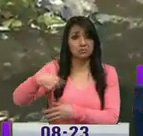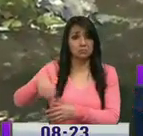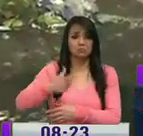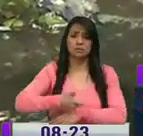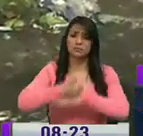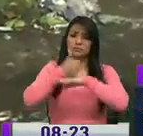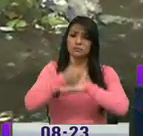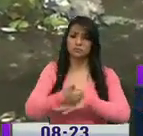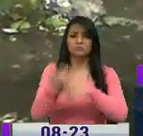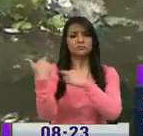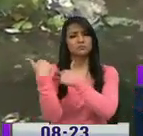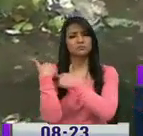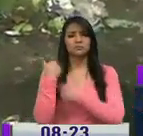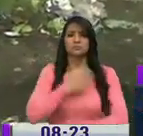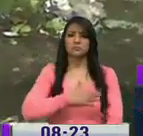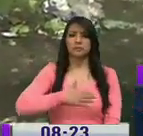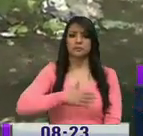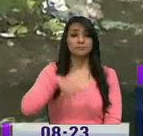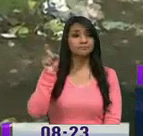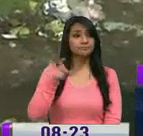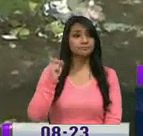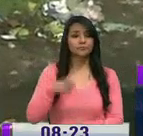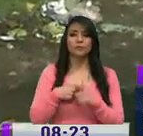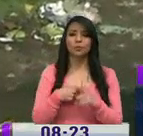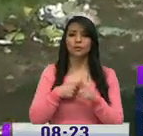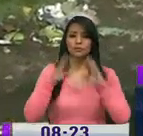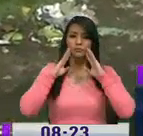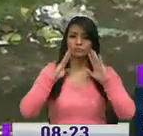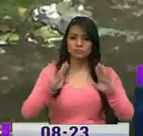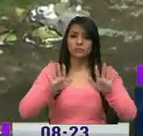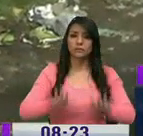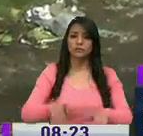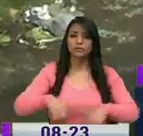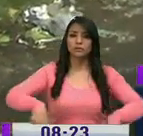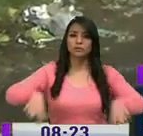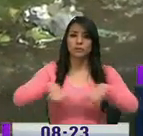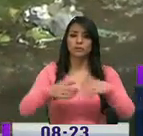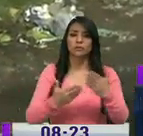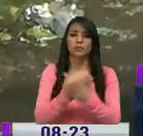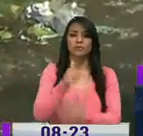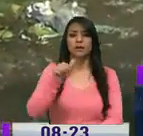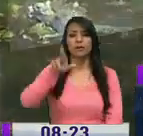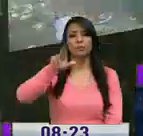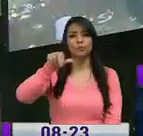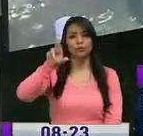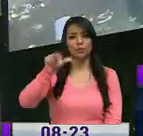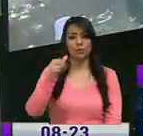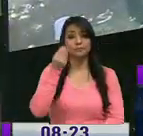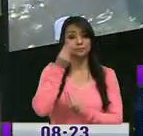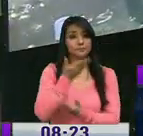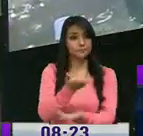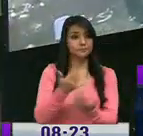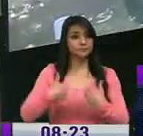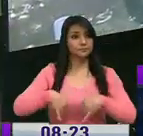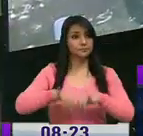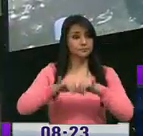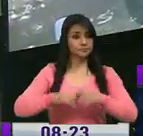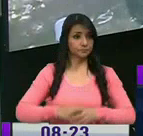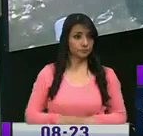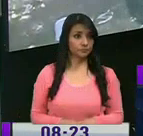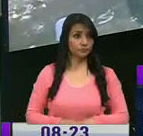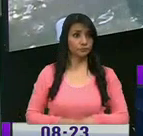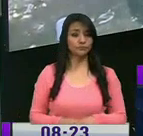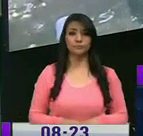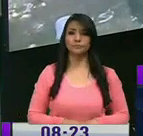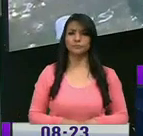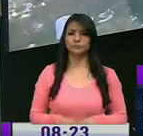por favor, necesitan atención urgente esta comunidad del sector de Nueva Aurora. Esa es la información. Roberto, ustedes continúan. Oye, Sofi,